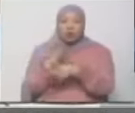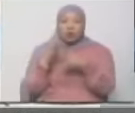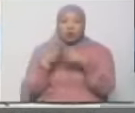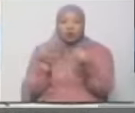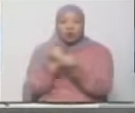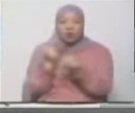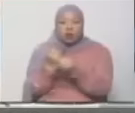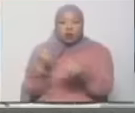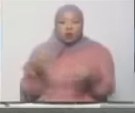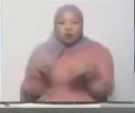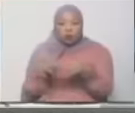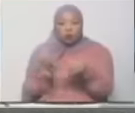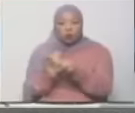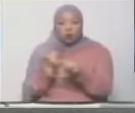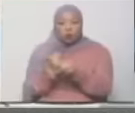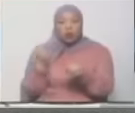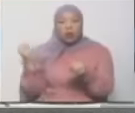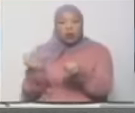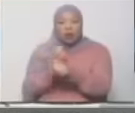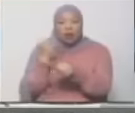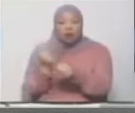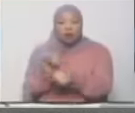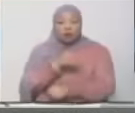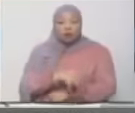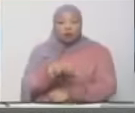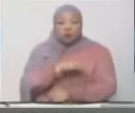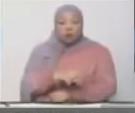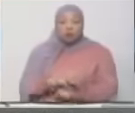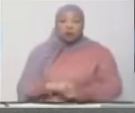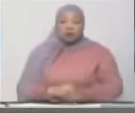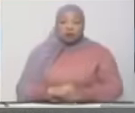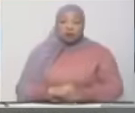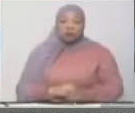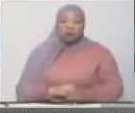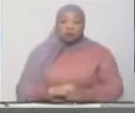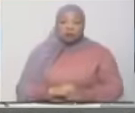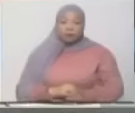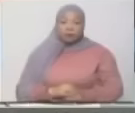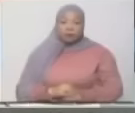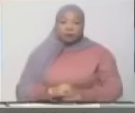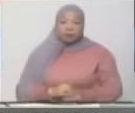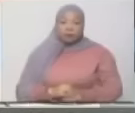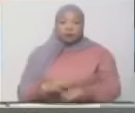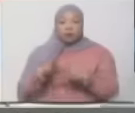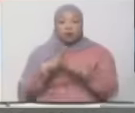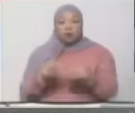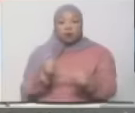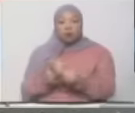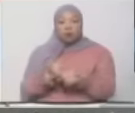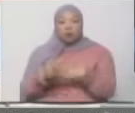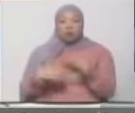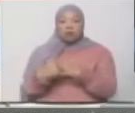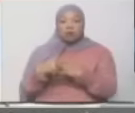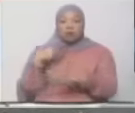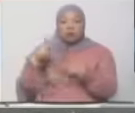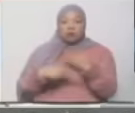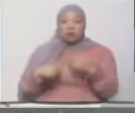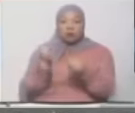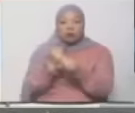equipo de trabajo, social, ¿eh? Con todo. Aquí está el partido, el Gran